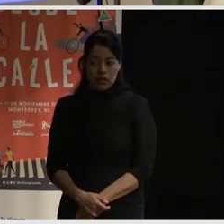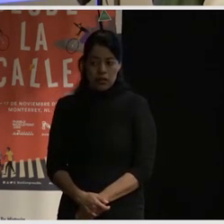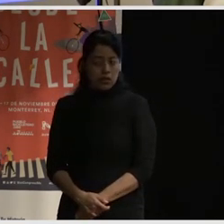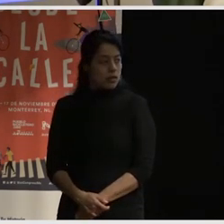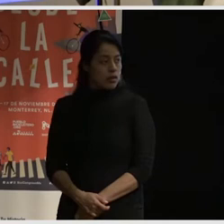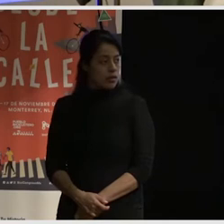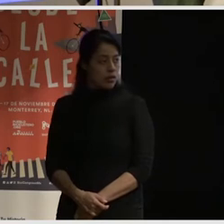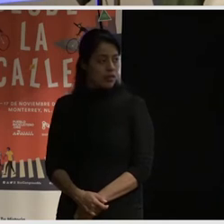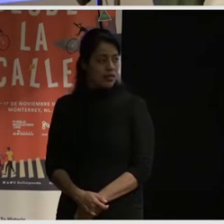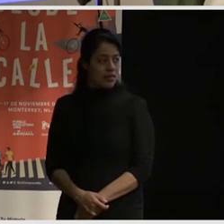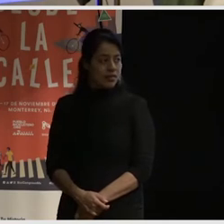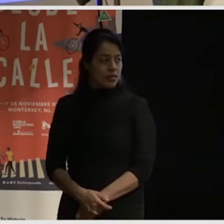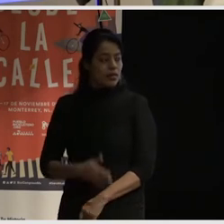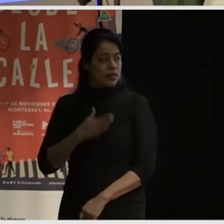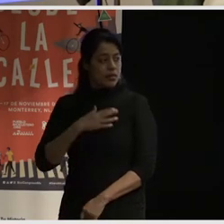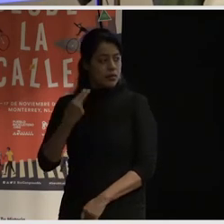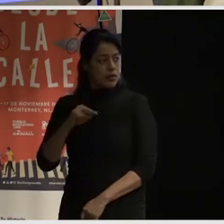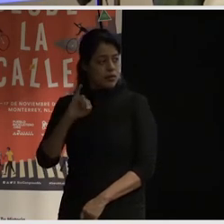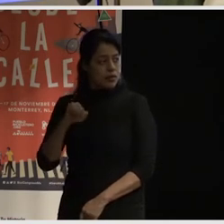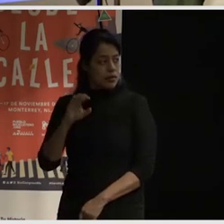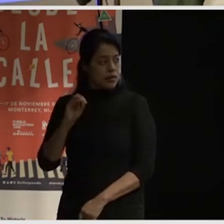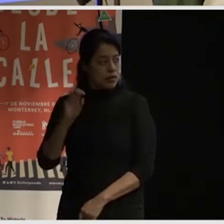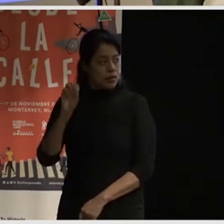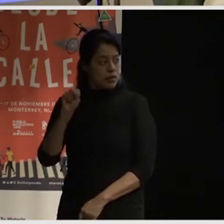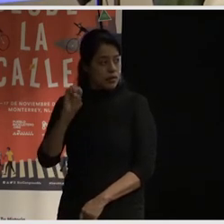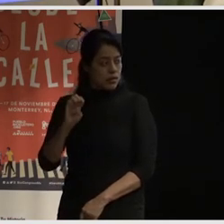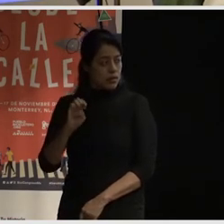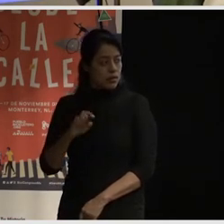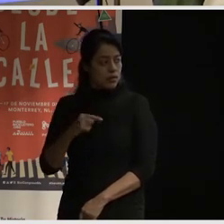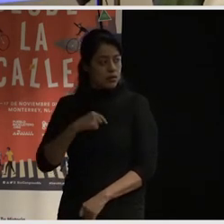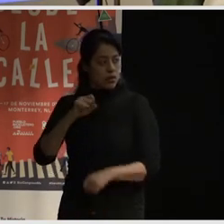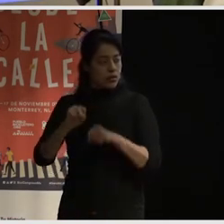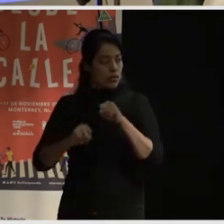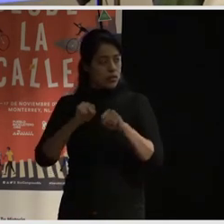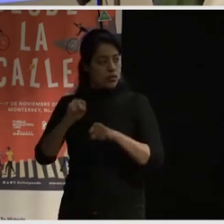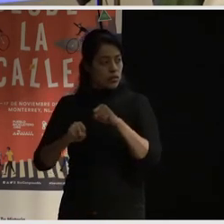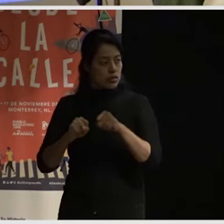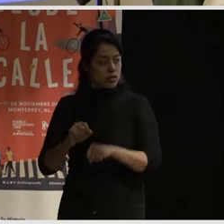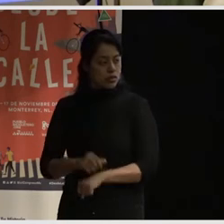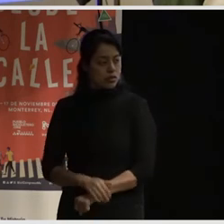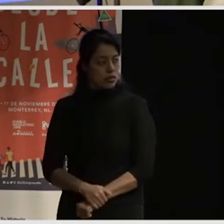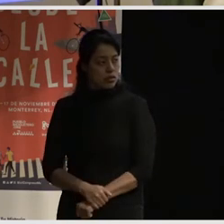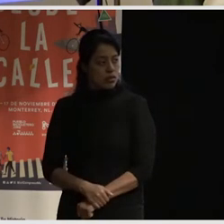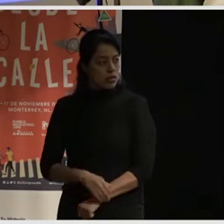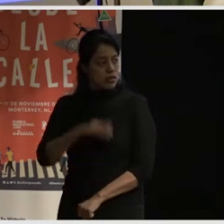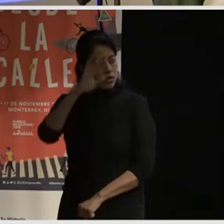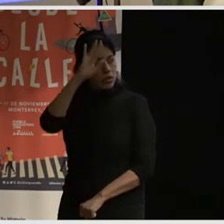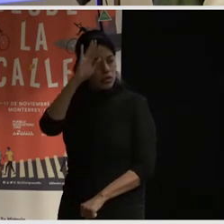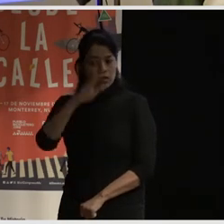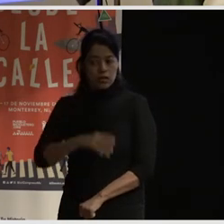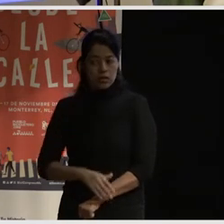gracias buena tarde en mi nombre es josé soy ciclista y diseñador originario de monterrey